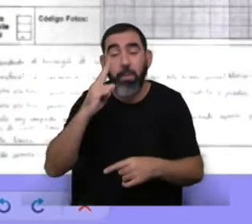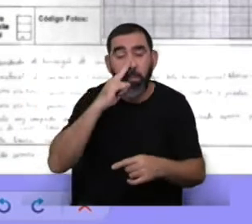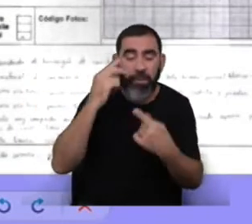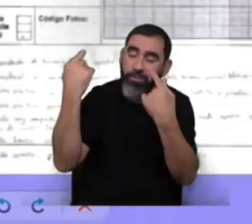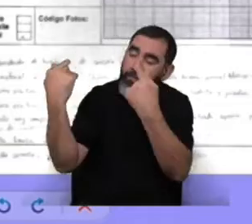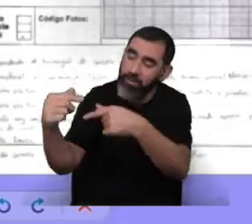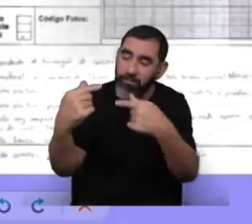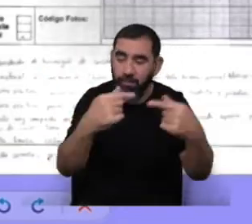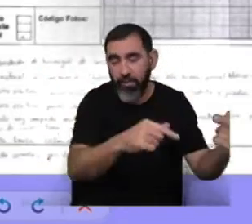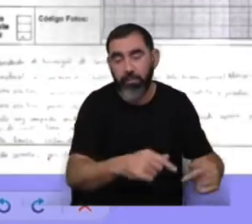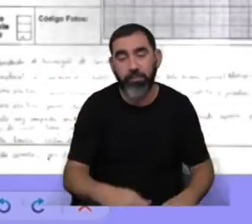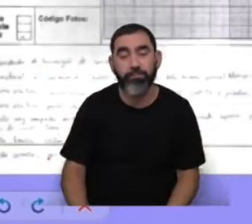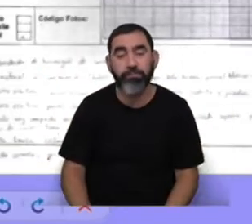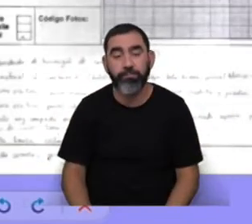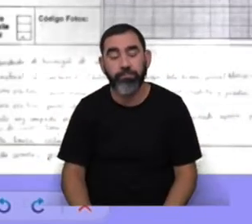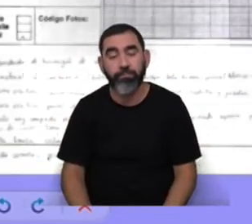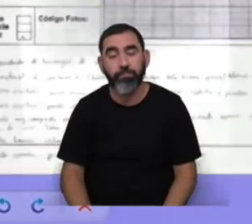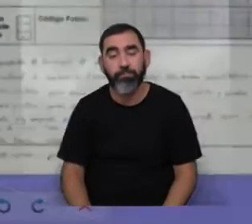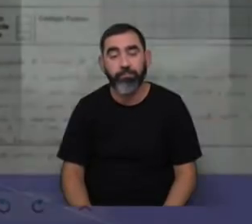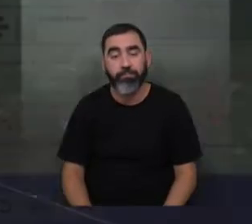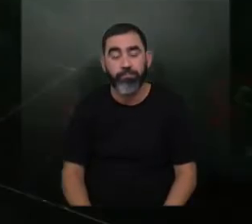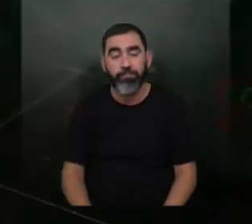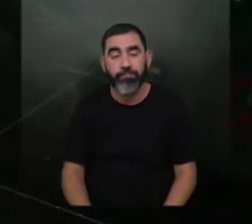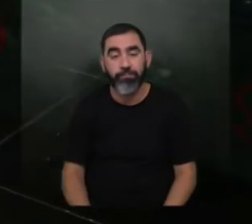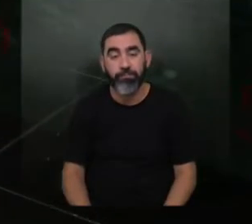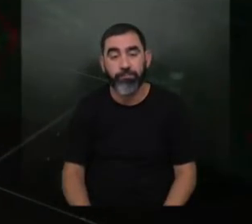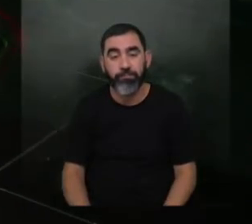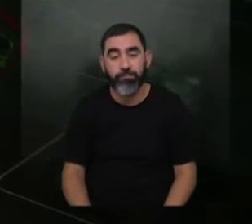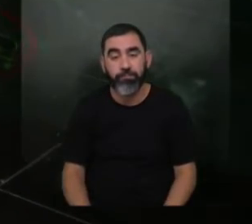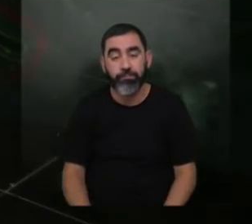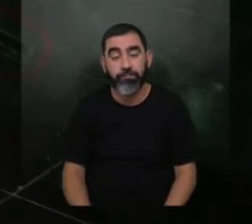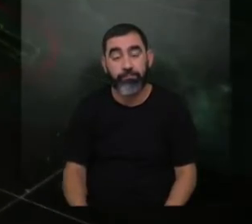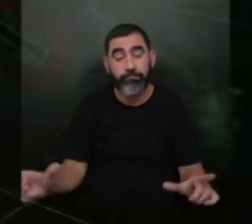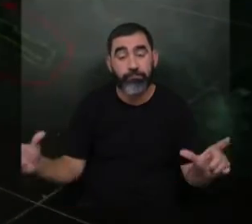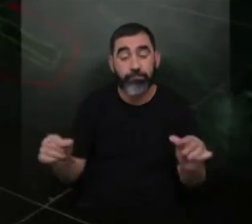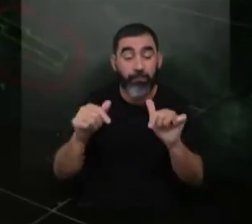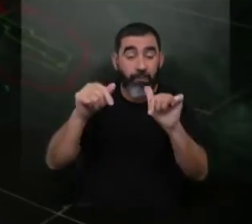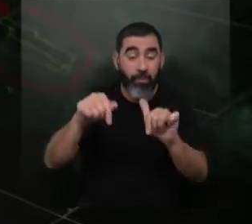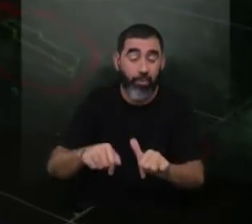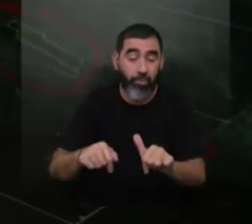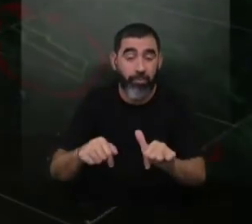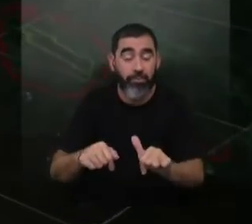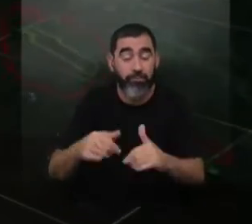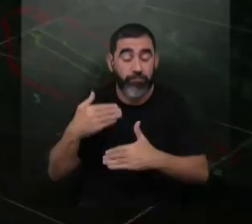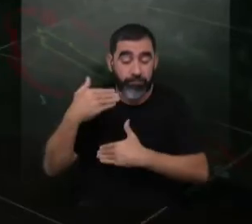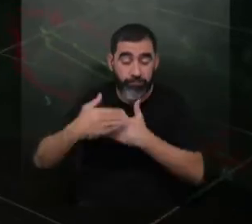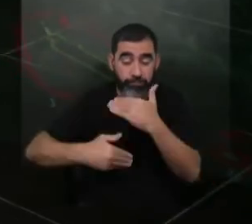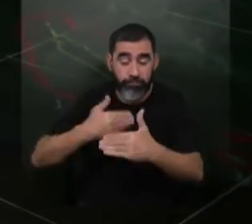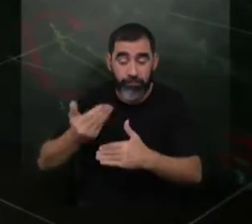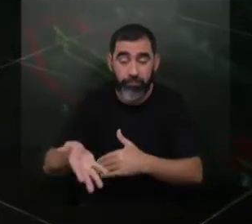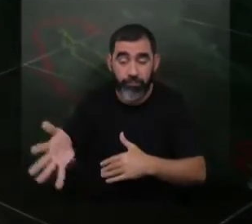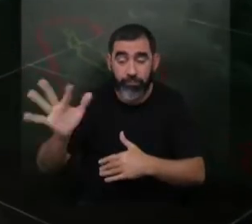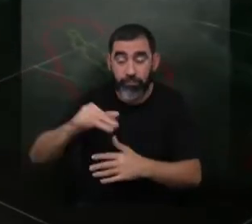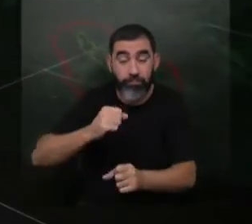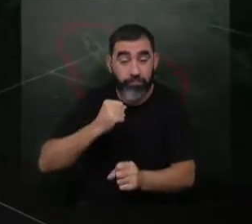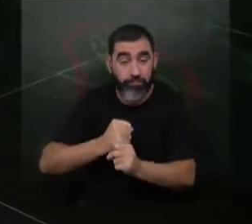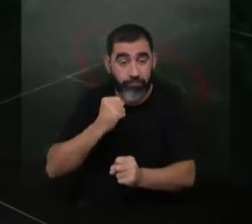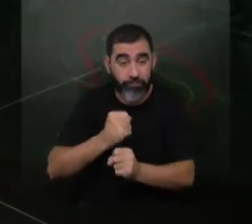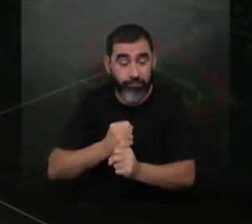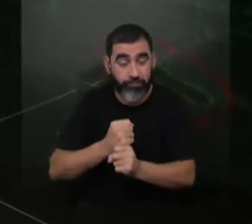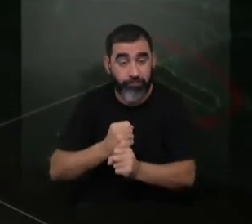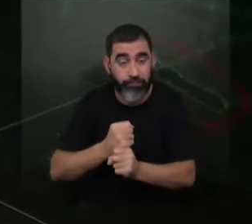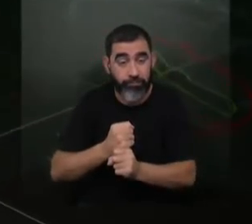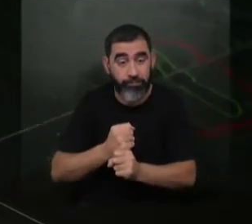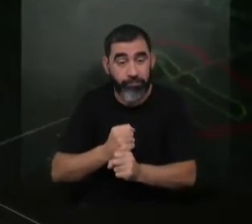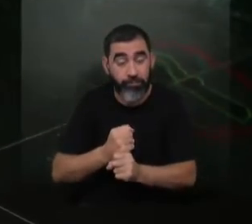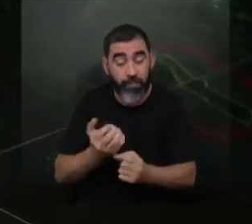ejemplo. Para terminar esta charla y a cuenta de que es un trabajo que está en marcha y que todos los días se actualiza,